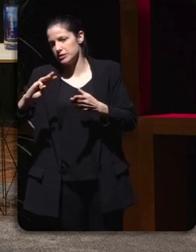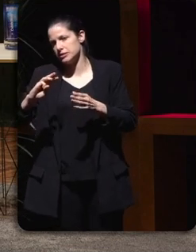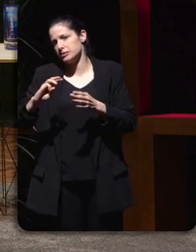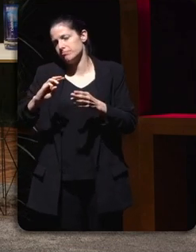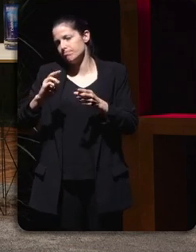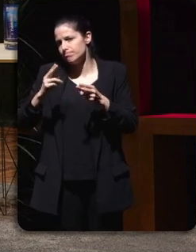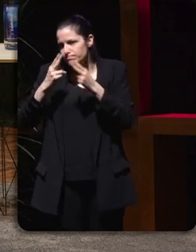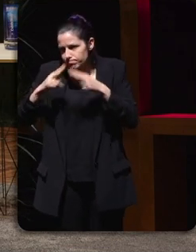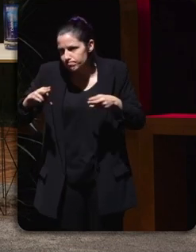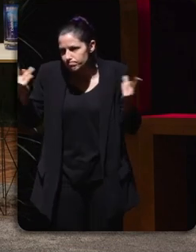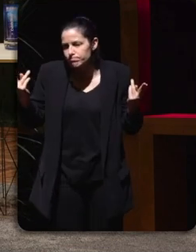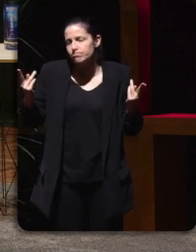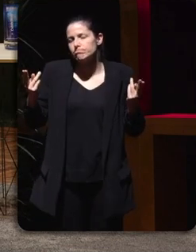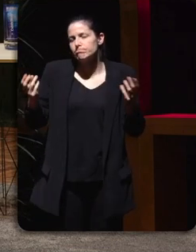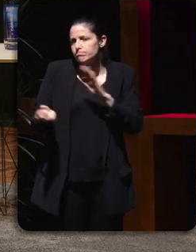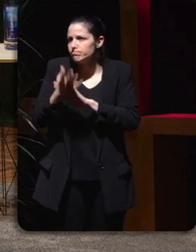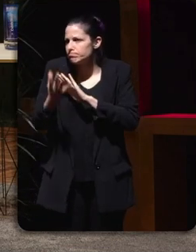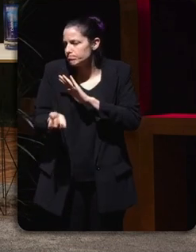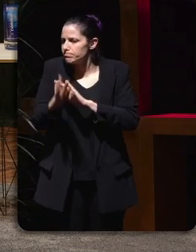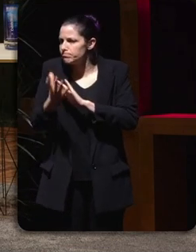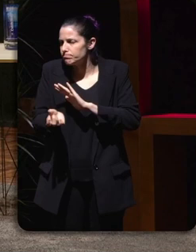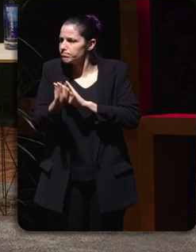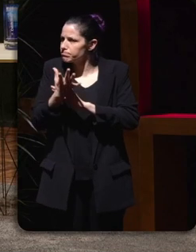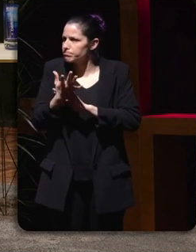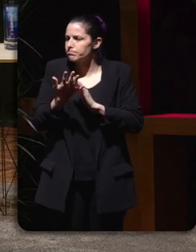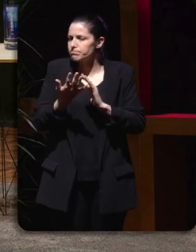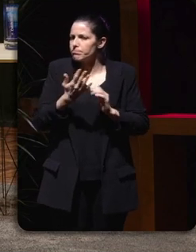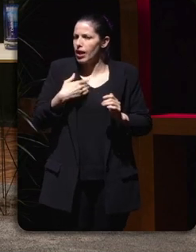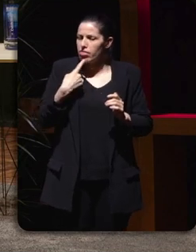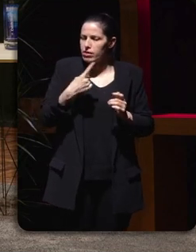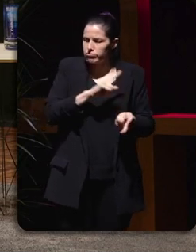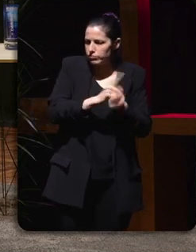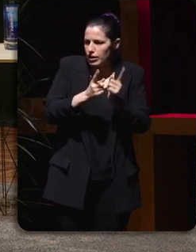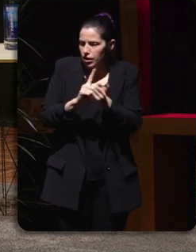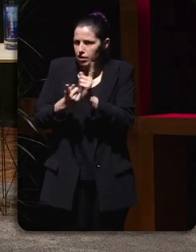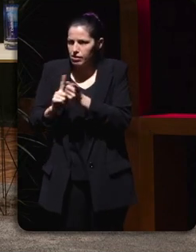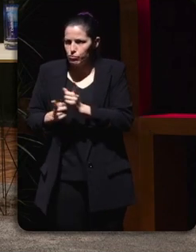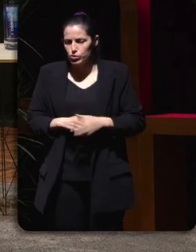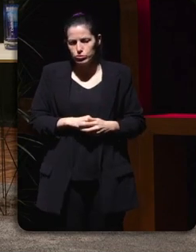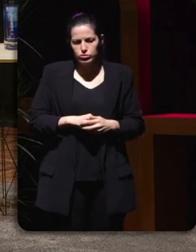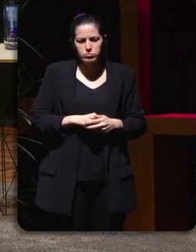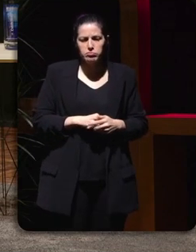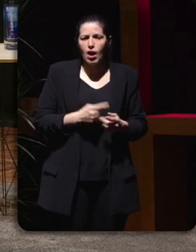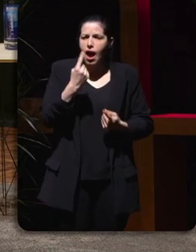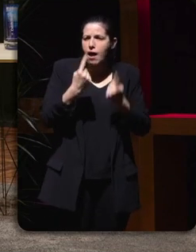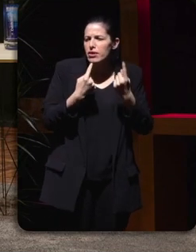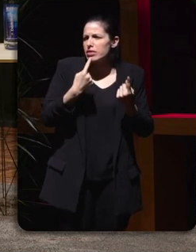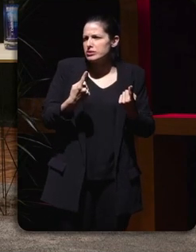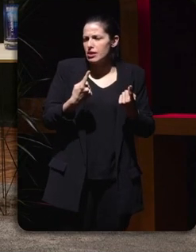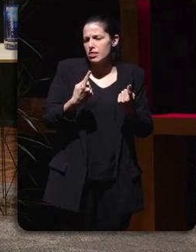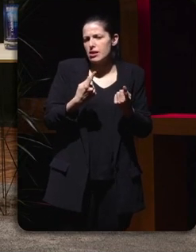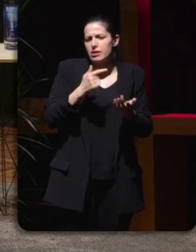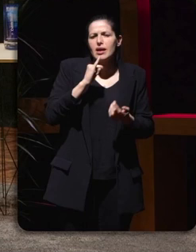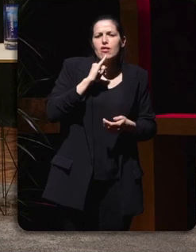estamos inventando palabras todo el tiempo y la adoptamos sin ningún problema otras veces nos dicen que destruye el idioma pero yo creo que